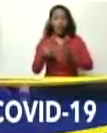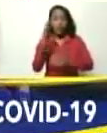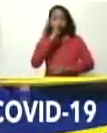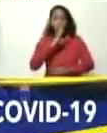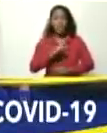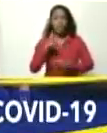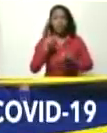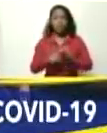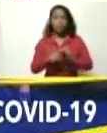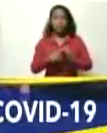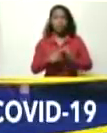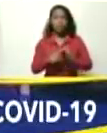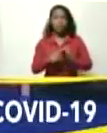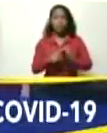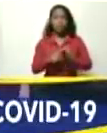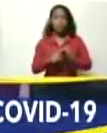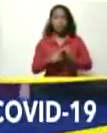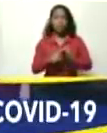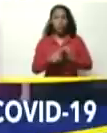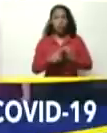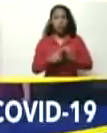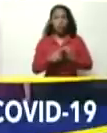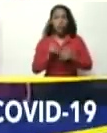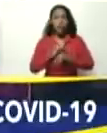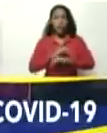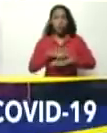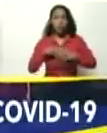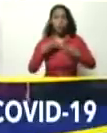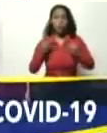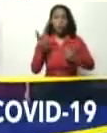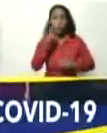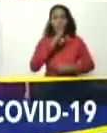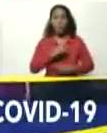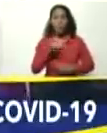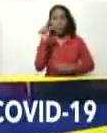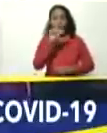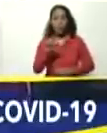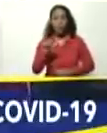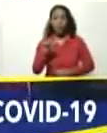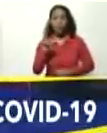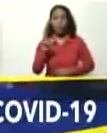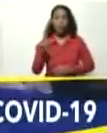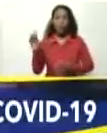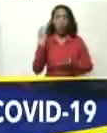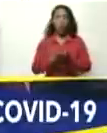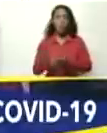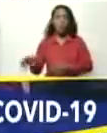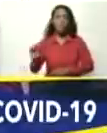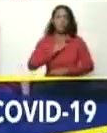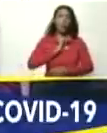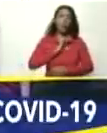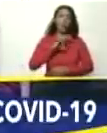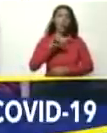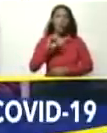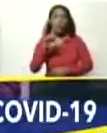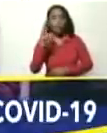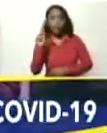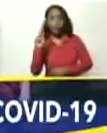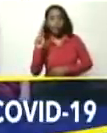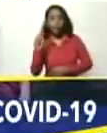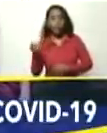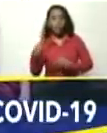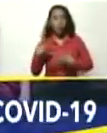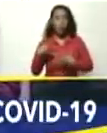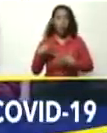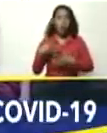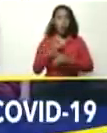brasilera. Y sales de la variante brasilera y a la semana te descuidas y te da la variante Delta. Y sales de